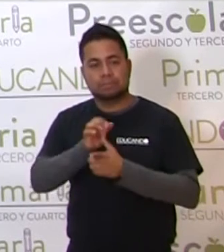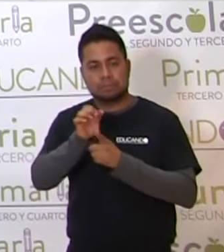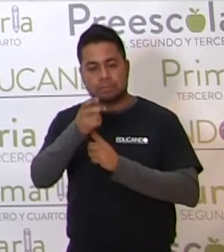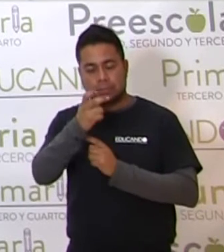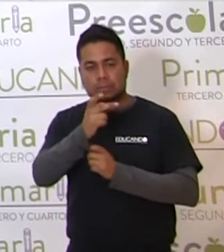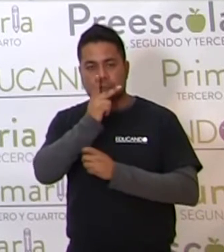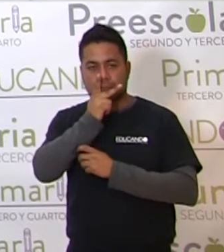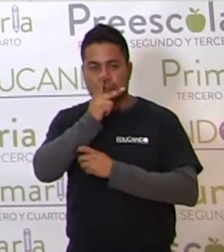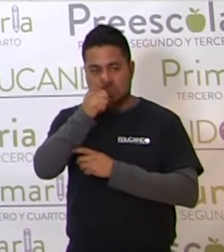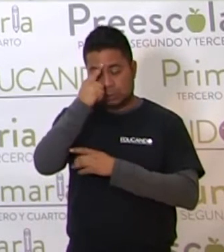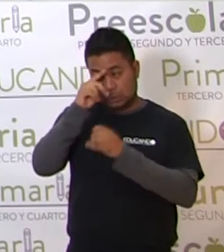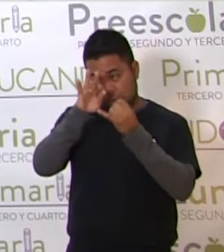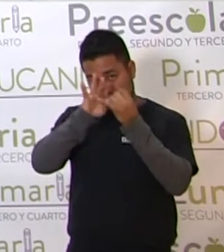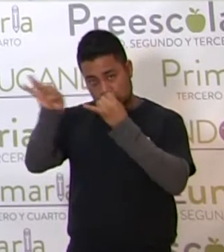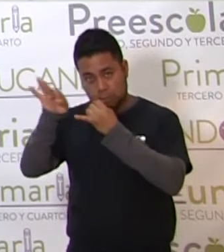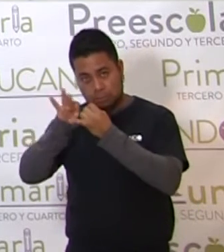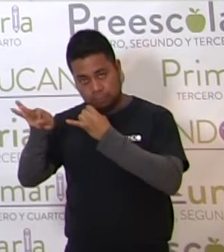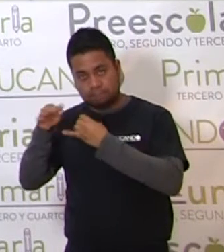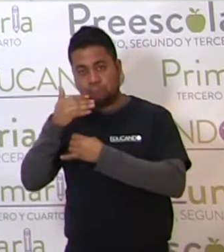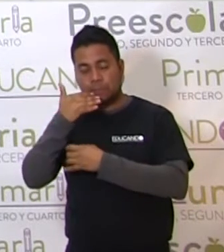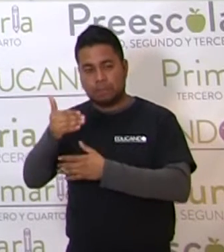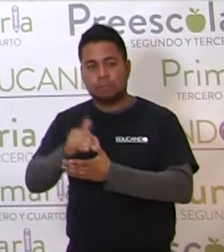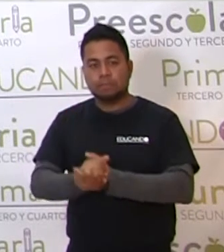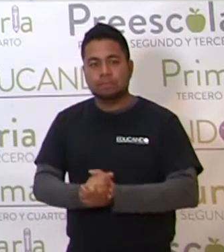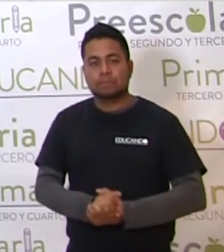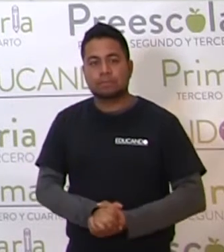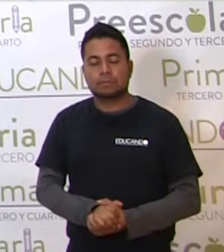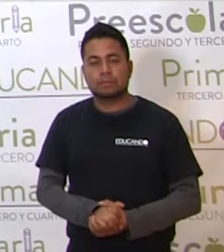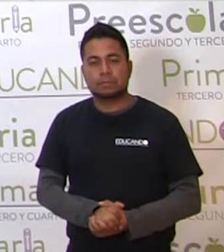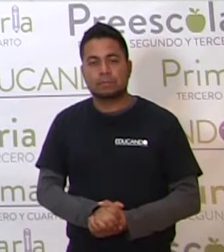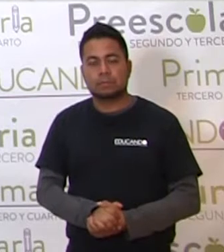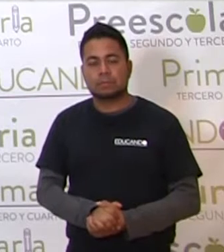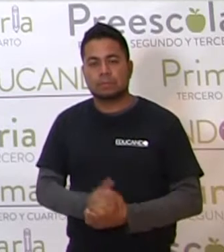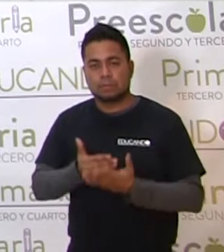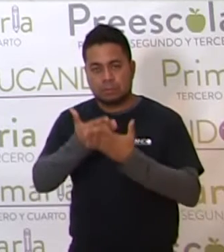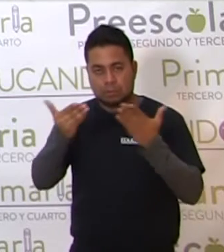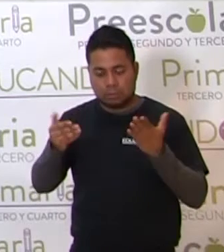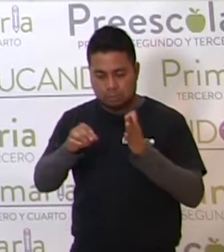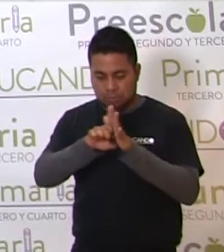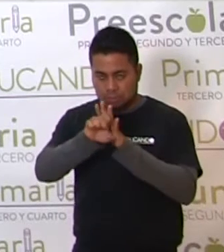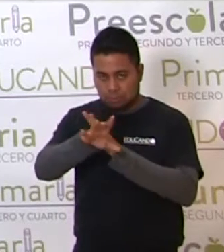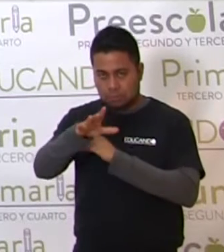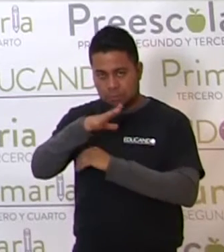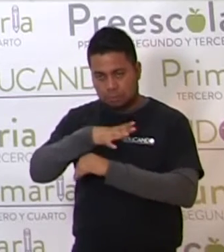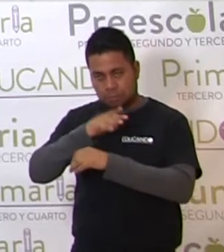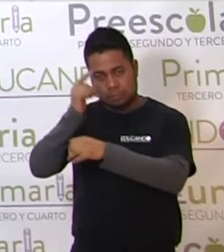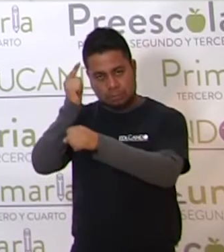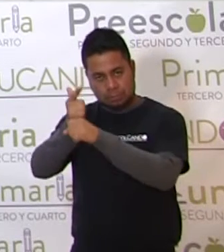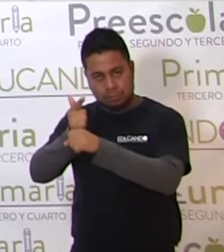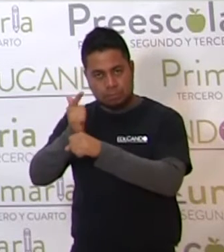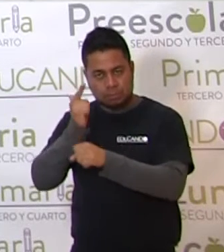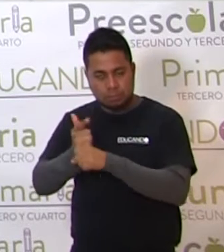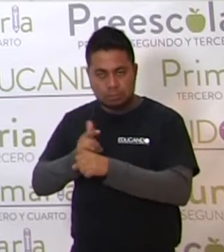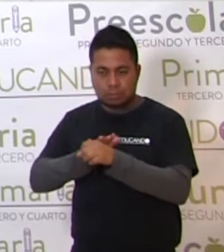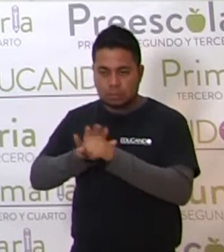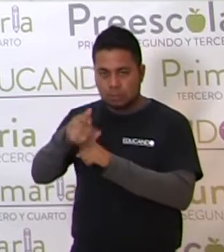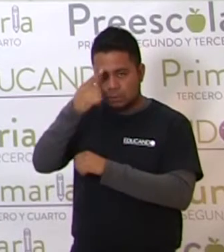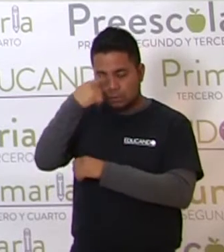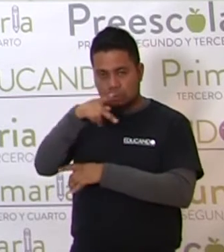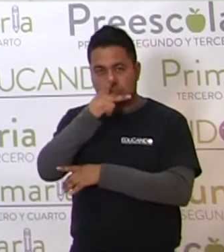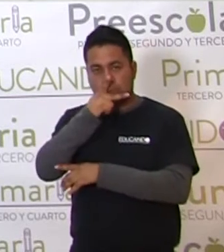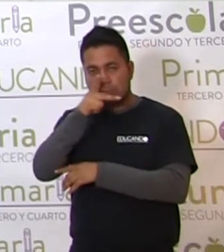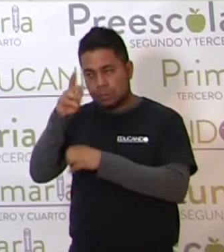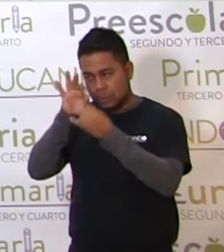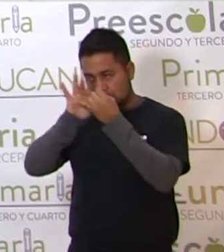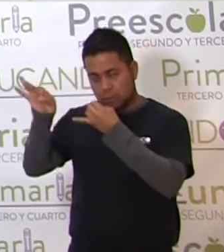palabras que están al final bien Ahora cuando ya tenemos identificada Cuál es la palabra que está